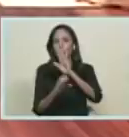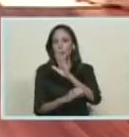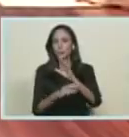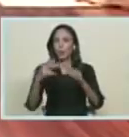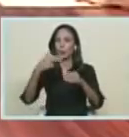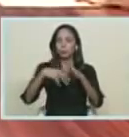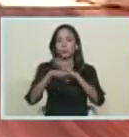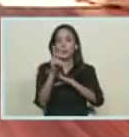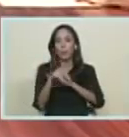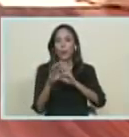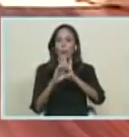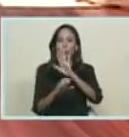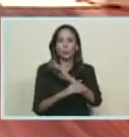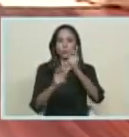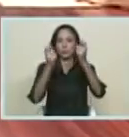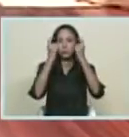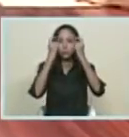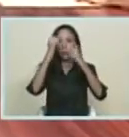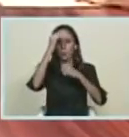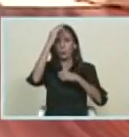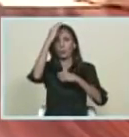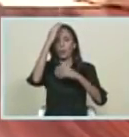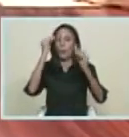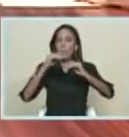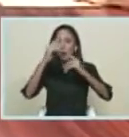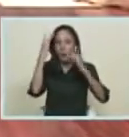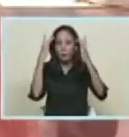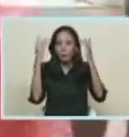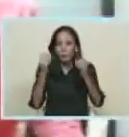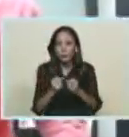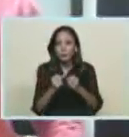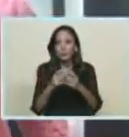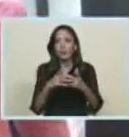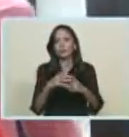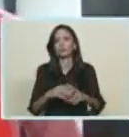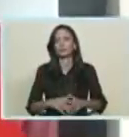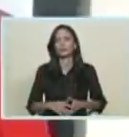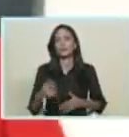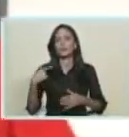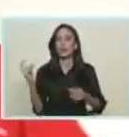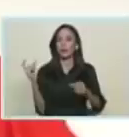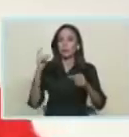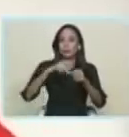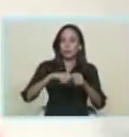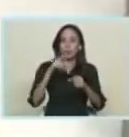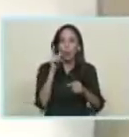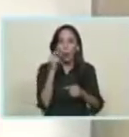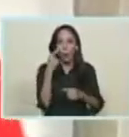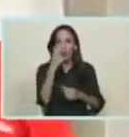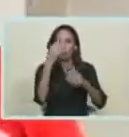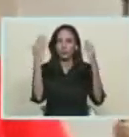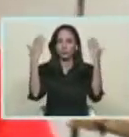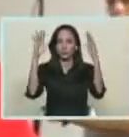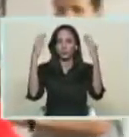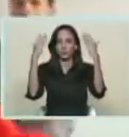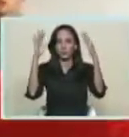de aprendizaje, de formación en el INSE. Ya entrando a nuestra sede, acá